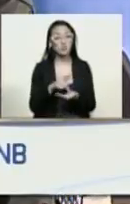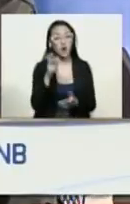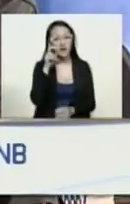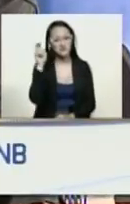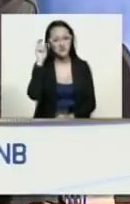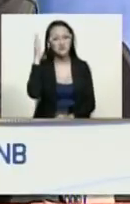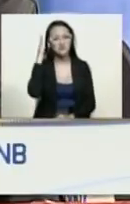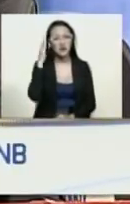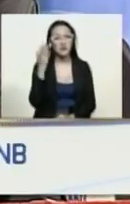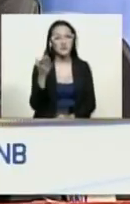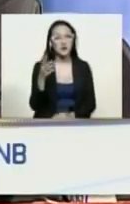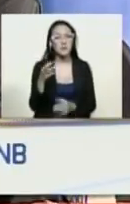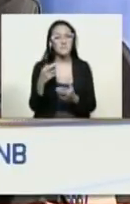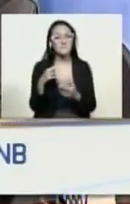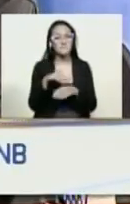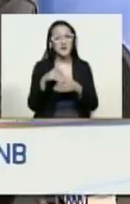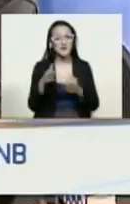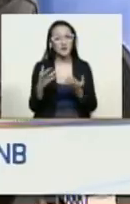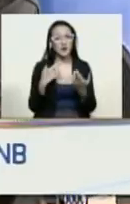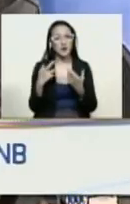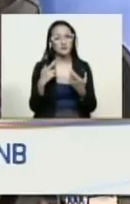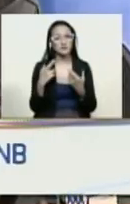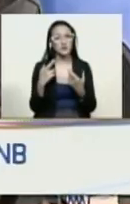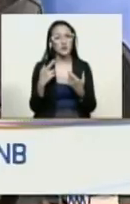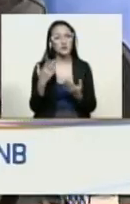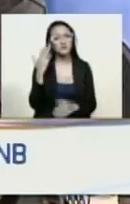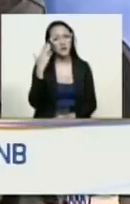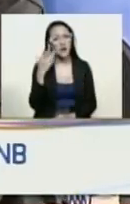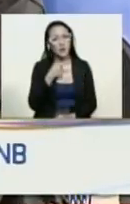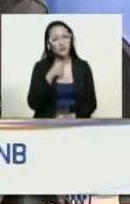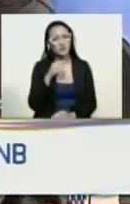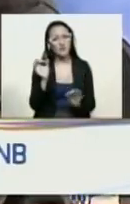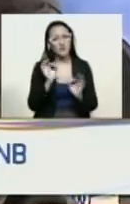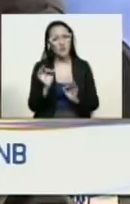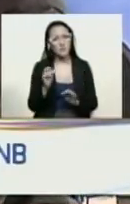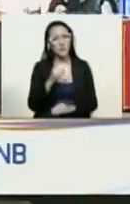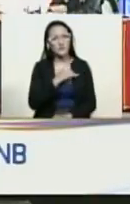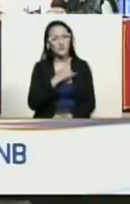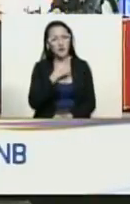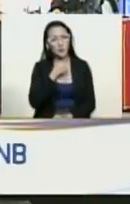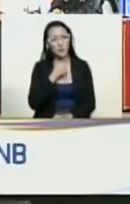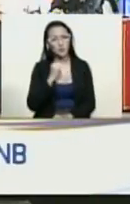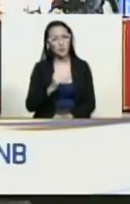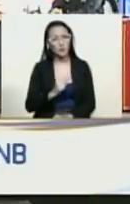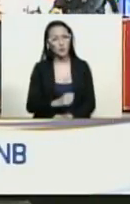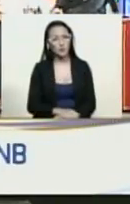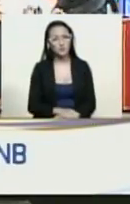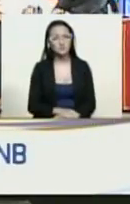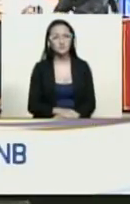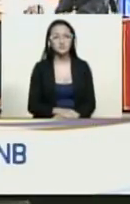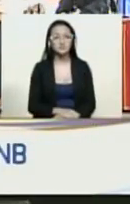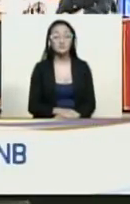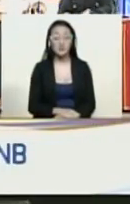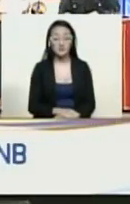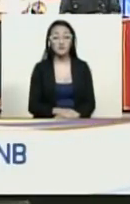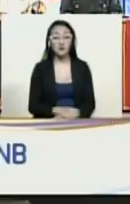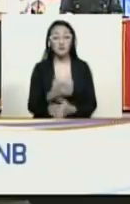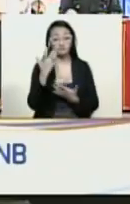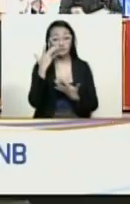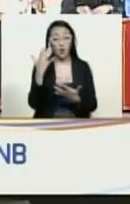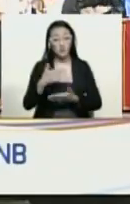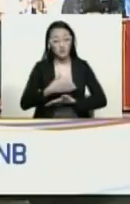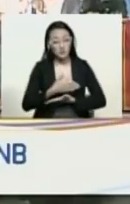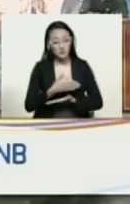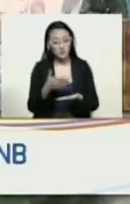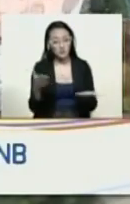está en cuenta a través del Ministerio de Asuntos Interiores. Y le gustó este modelo y esta universidad, mi comandante. Muy bien. Fíjense ustedes. Vamos abriendo camino en el mundo.